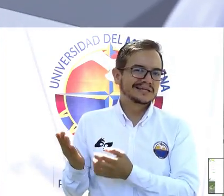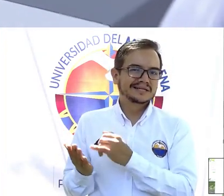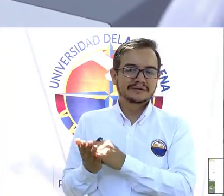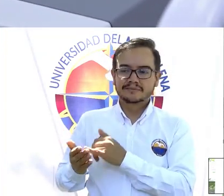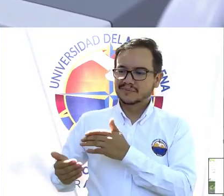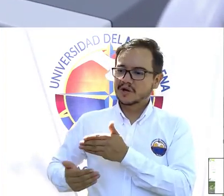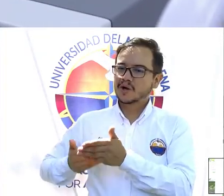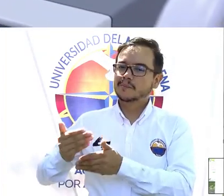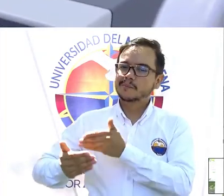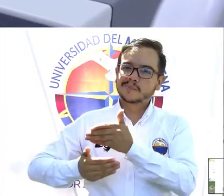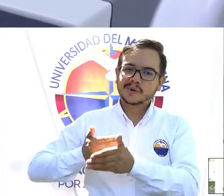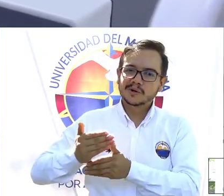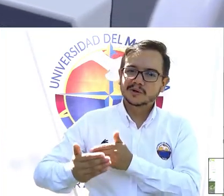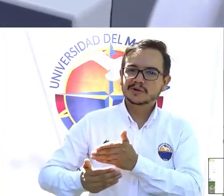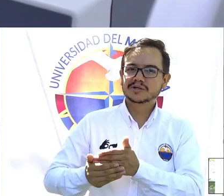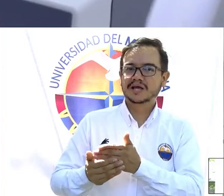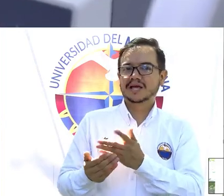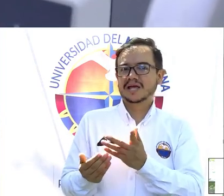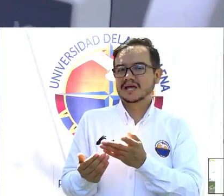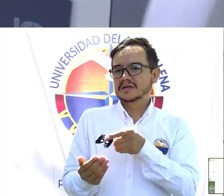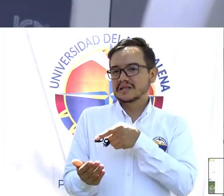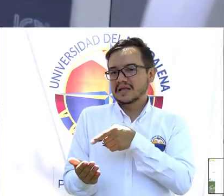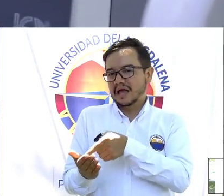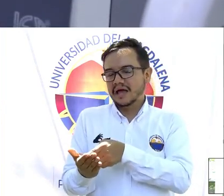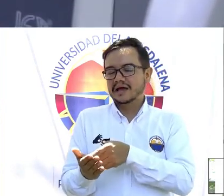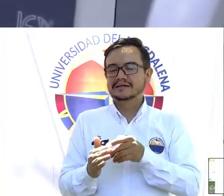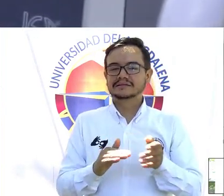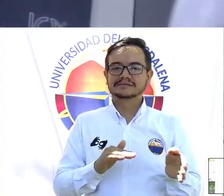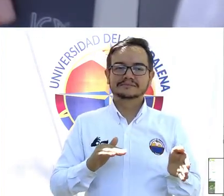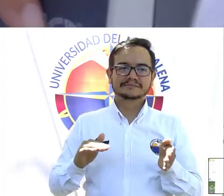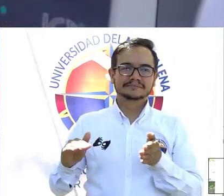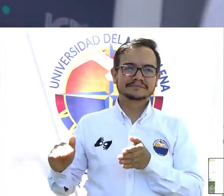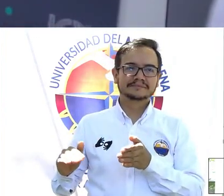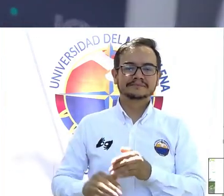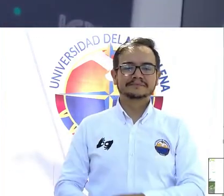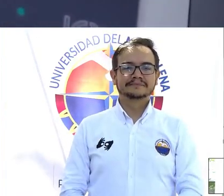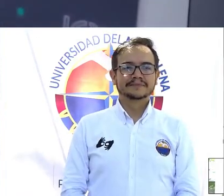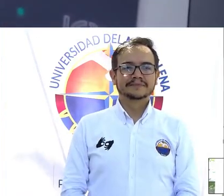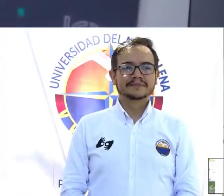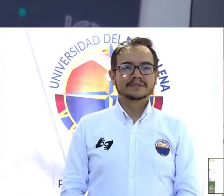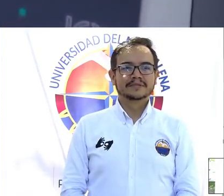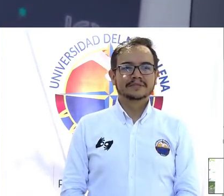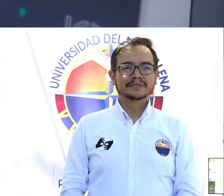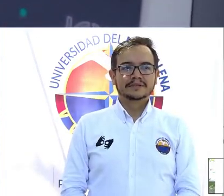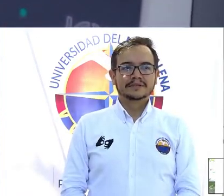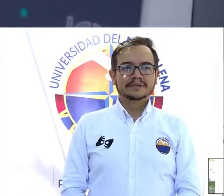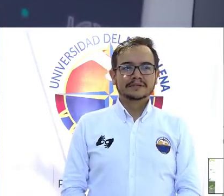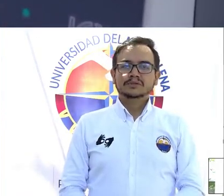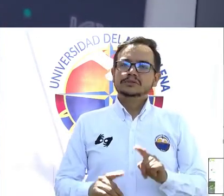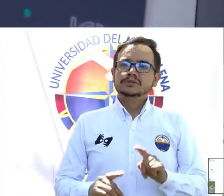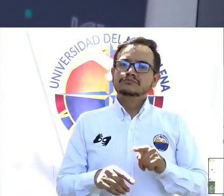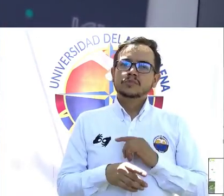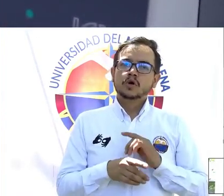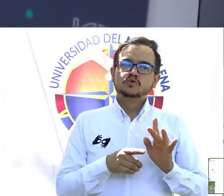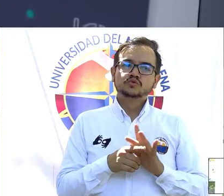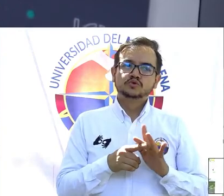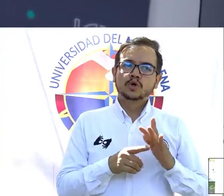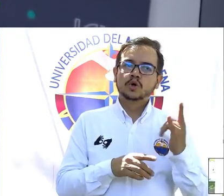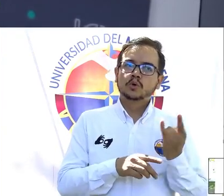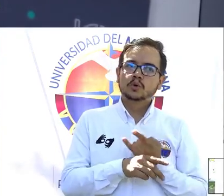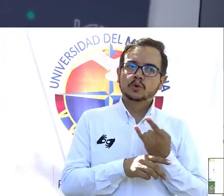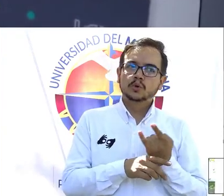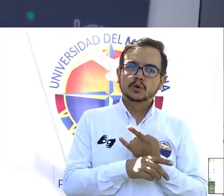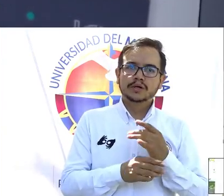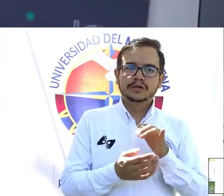procesos quirúrgicos que se requieren. Lo utilizamos dentro de la